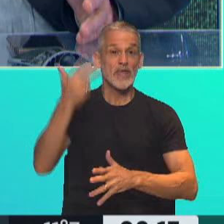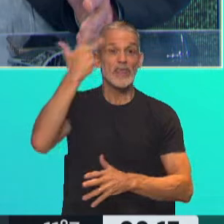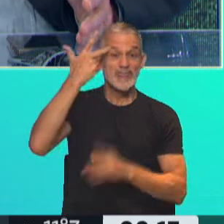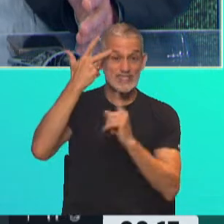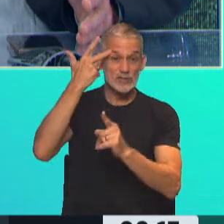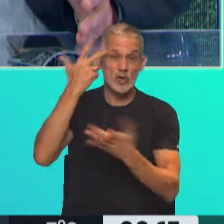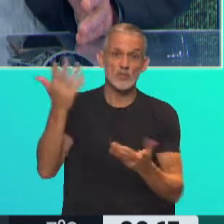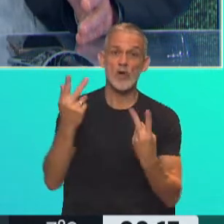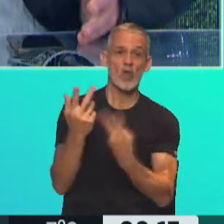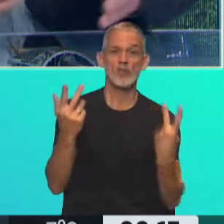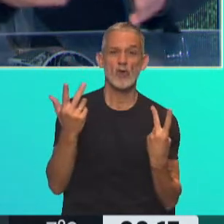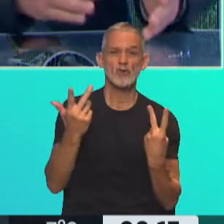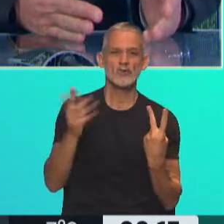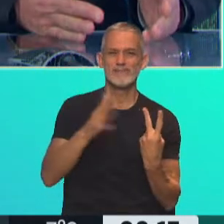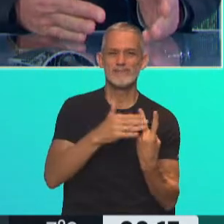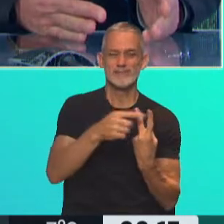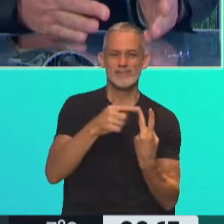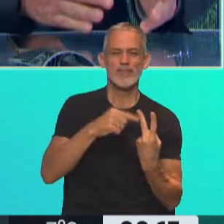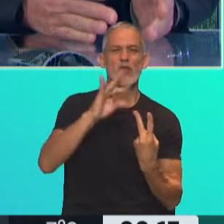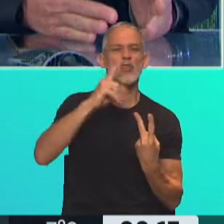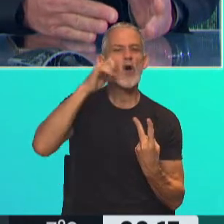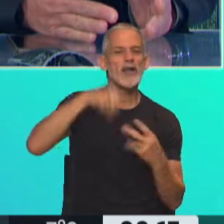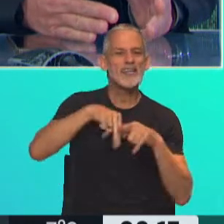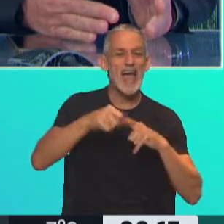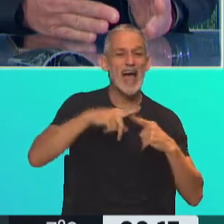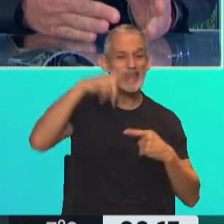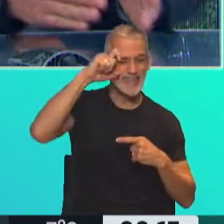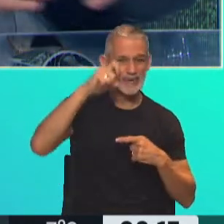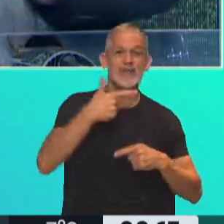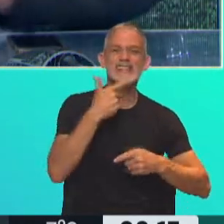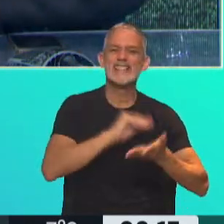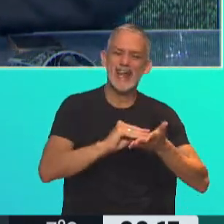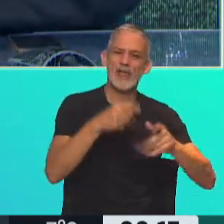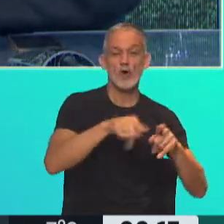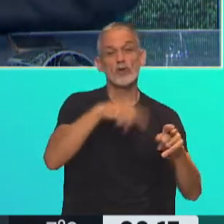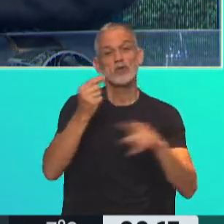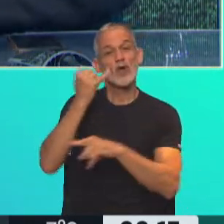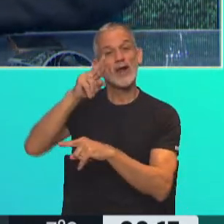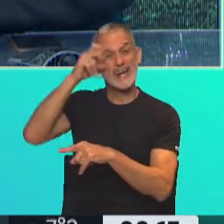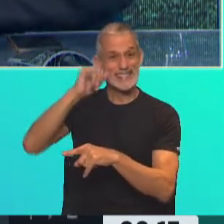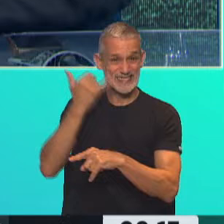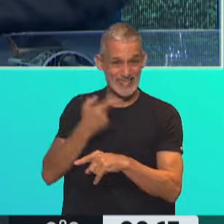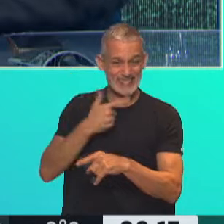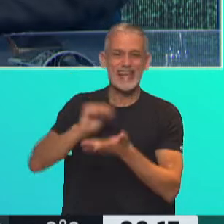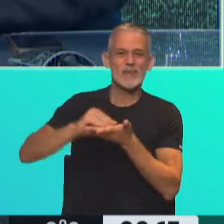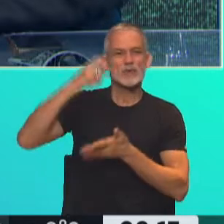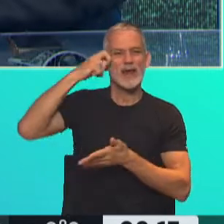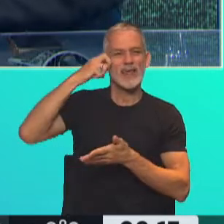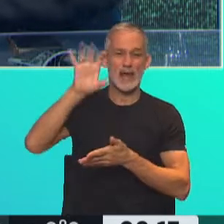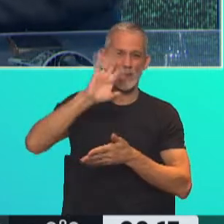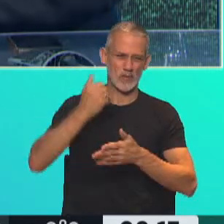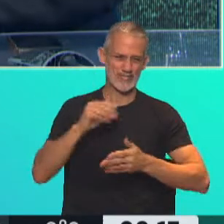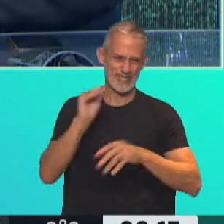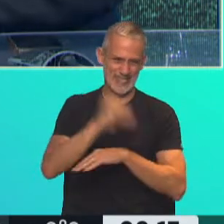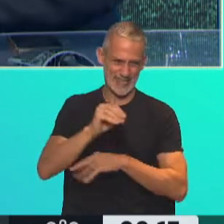18, porque hay dos que están en suspenso. Uno es Martín Doñate, senador del Frente de Todos, y la otra es Roxana Reyes, diputada radical por la provincia de Santa